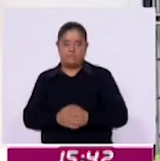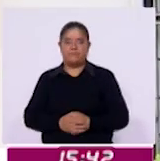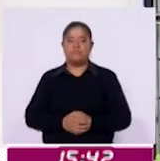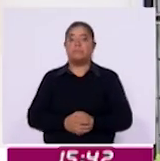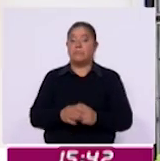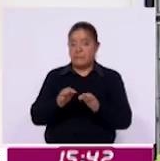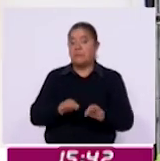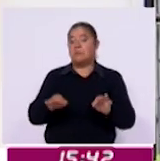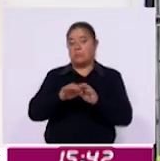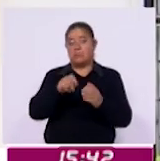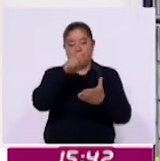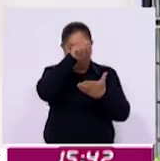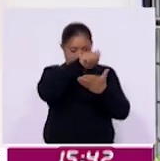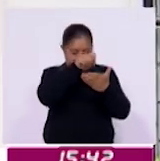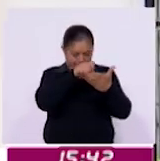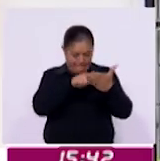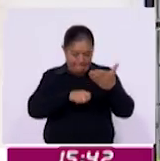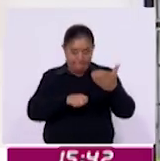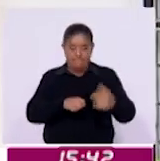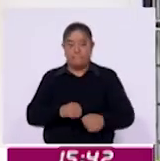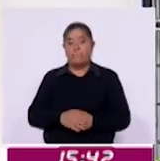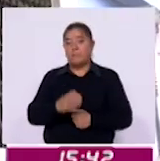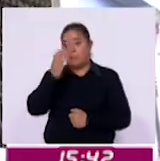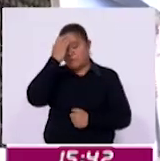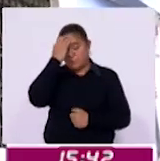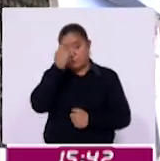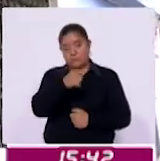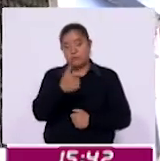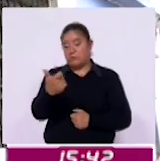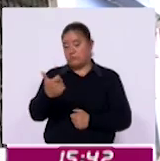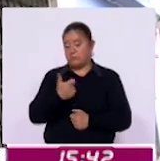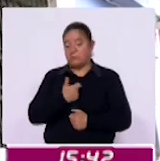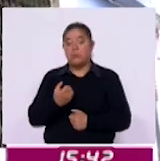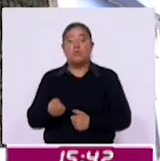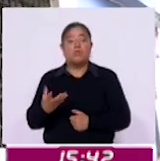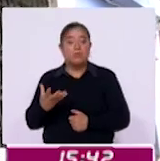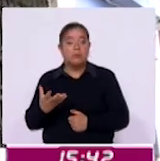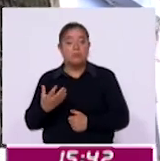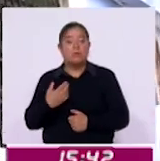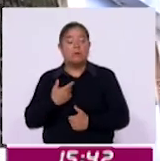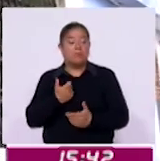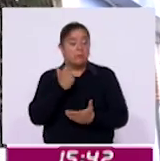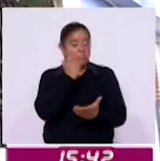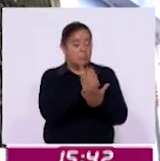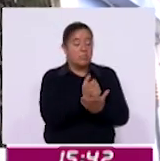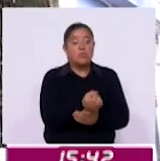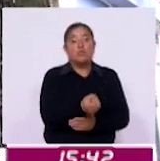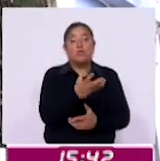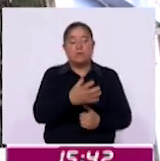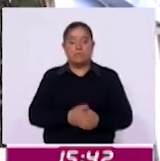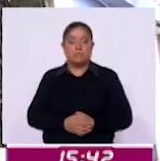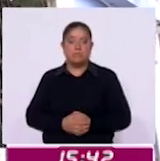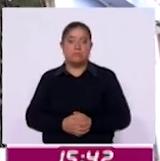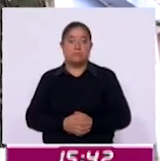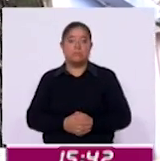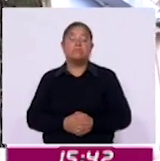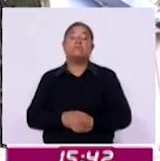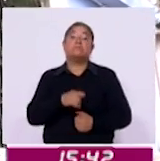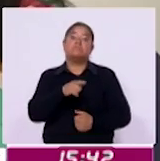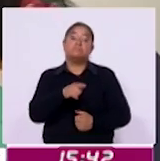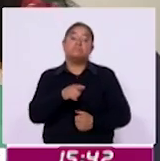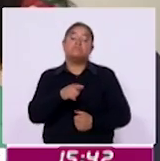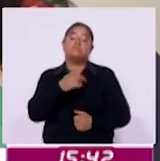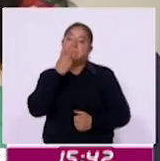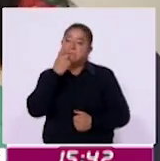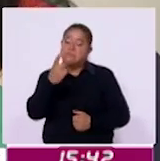un presupuesto para conocer cuáles son nuestros ingresos, nuestros egresos y en su caso poder